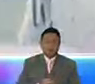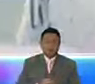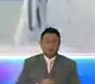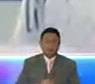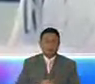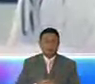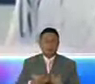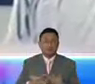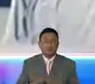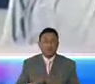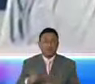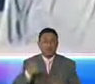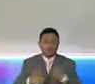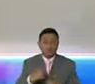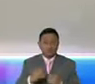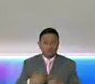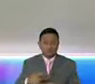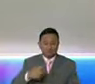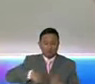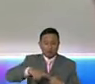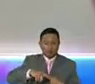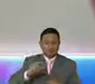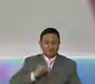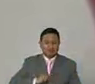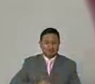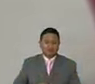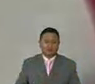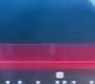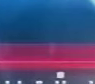registran más heridos. Los detalles al regresar.